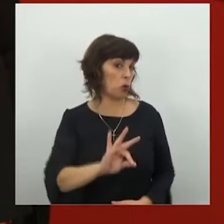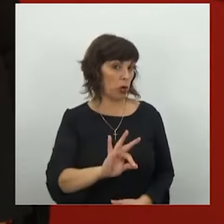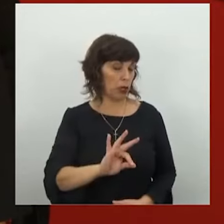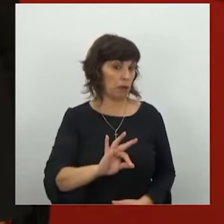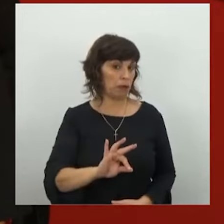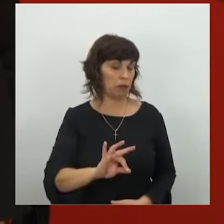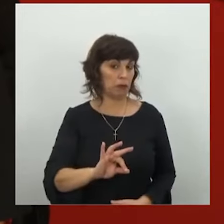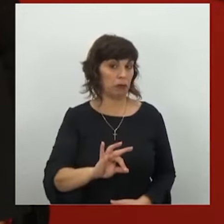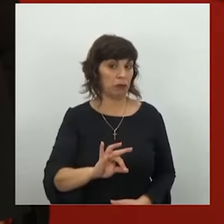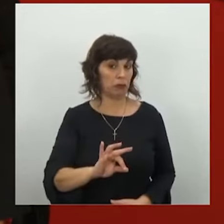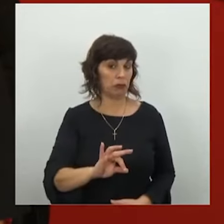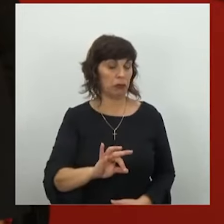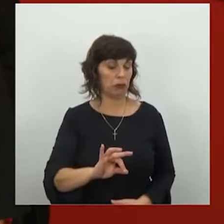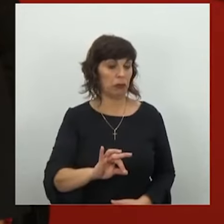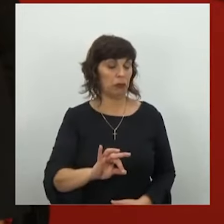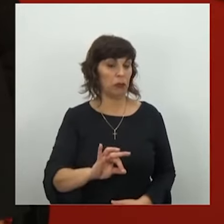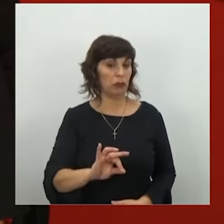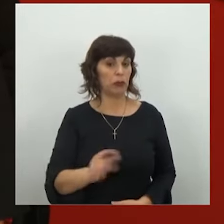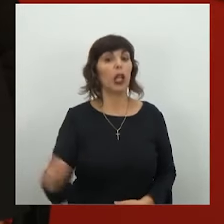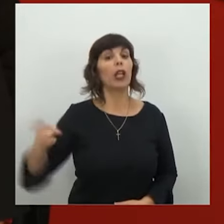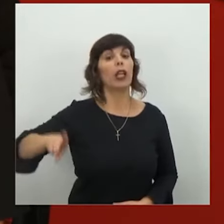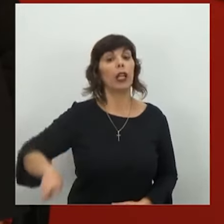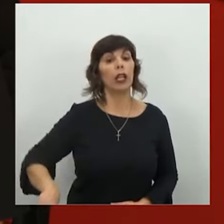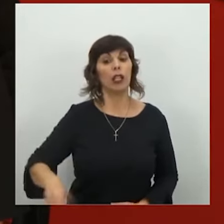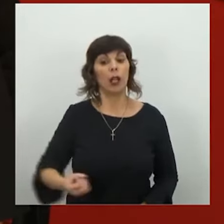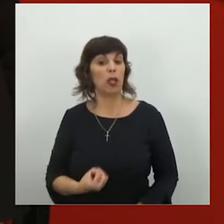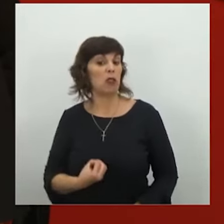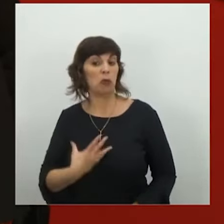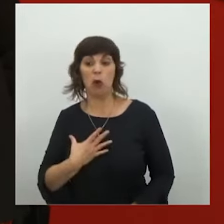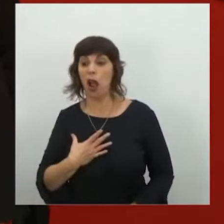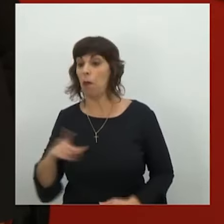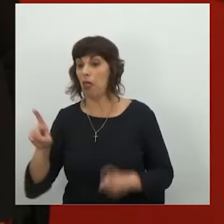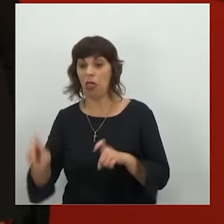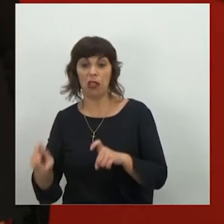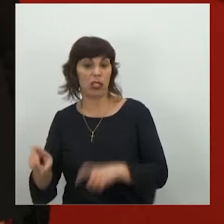y a la misma vez puede ser que tu alma no descansa.